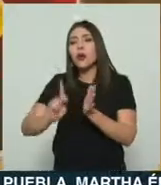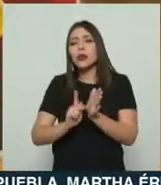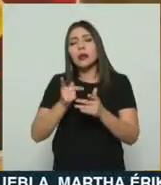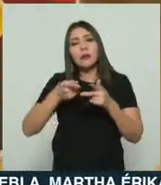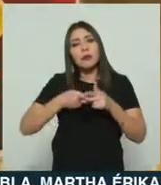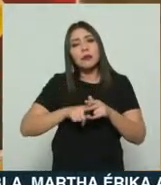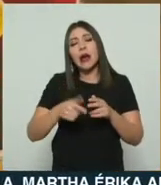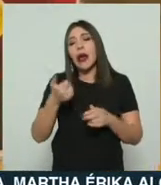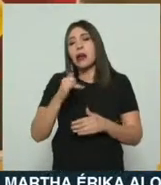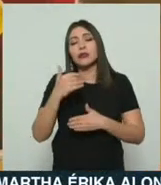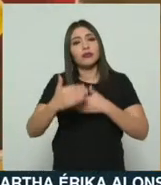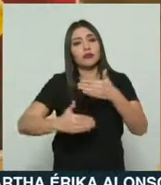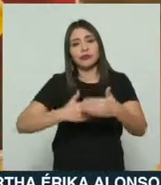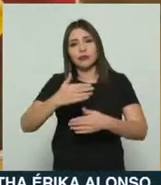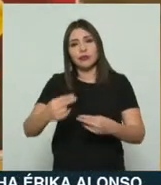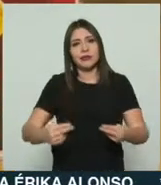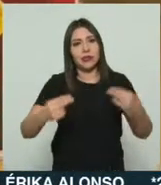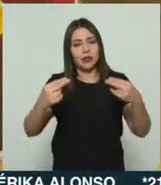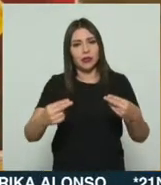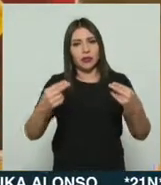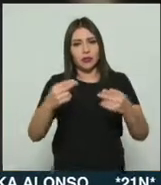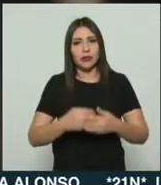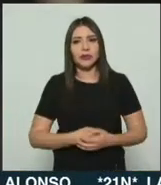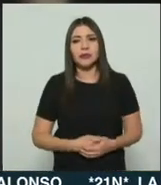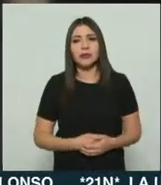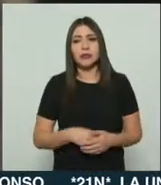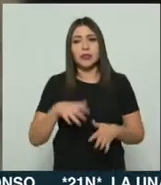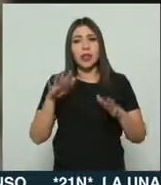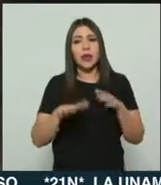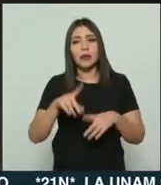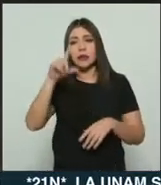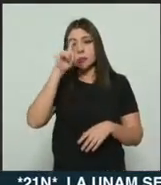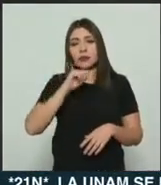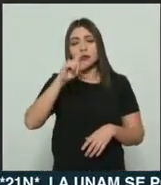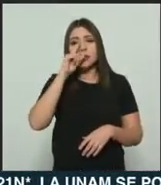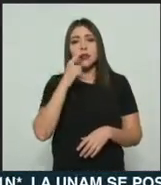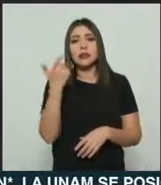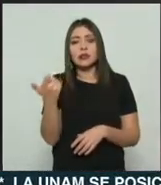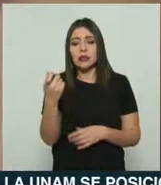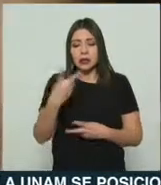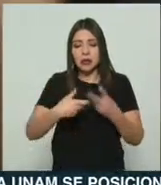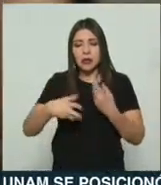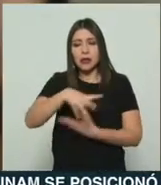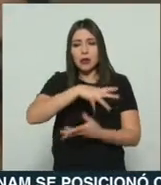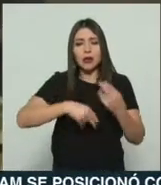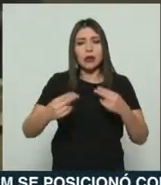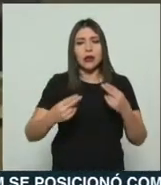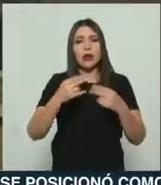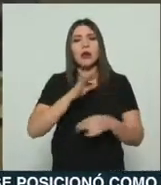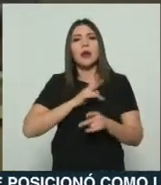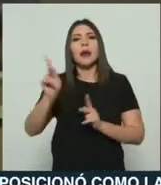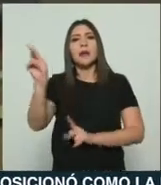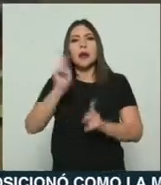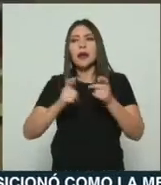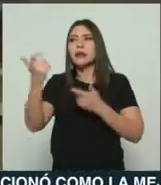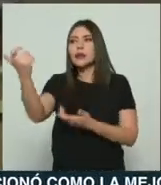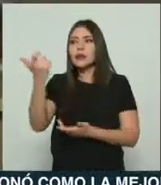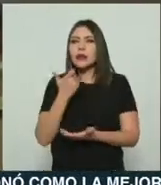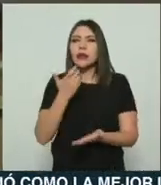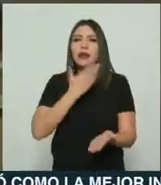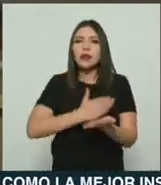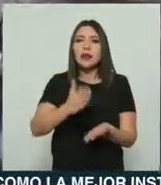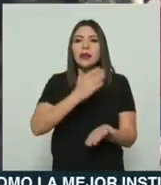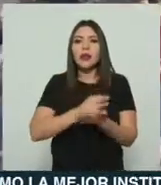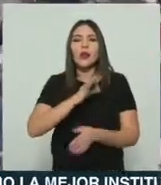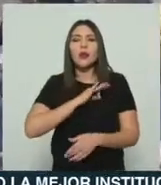uno. Uno de los principales obstáculos para su negocio ha sido el dinero, pero a través de préstamos y créditos ha logrado mantenerlo en